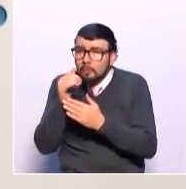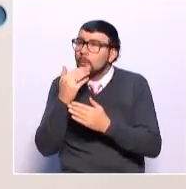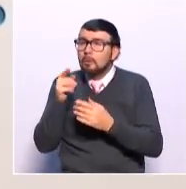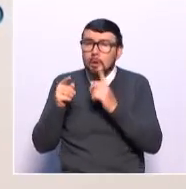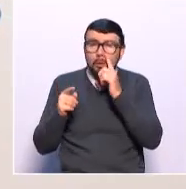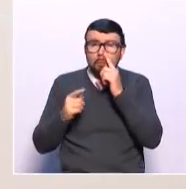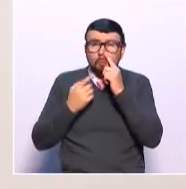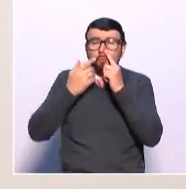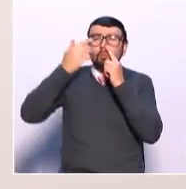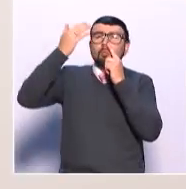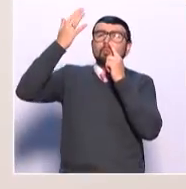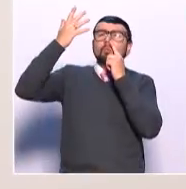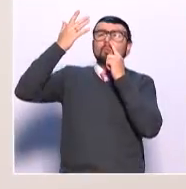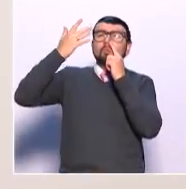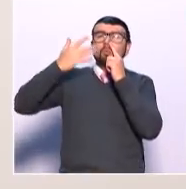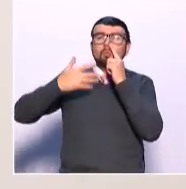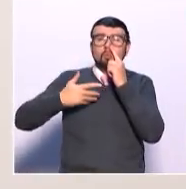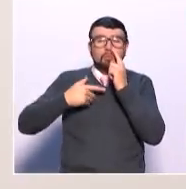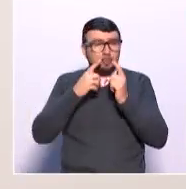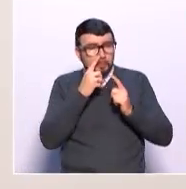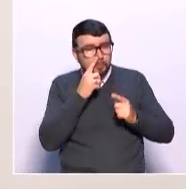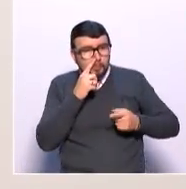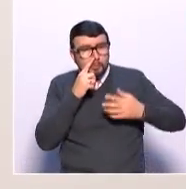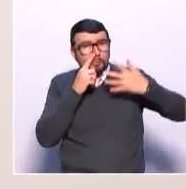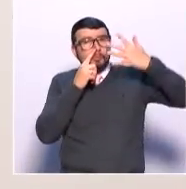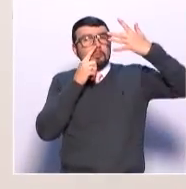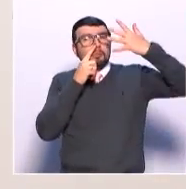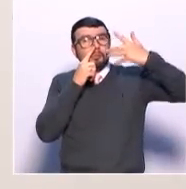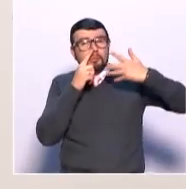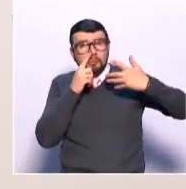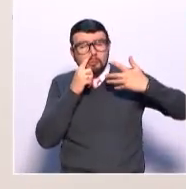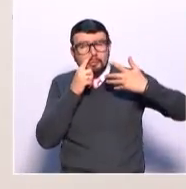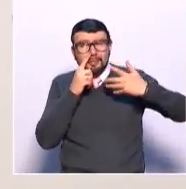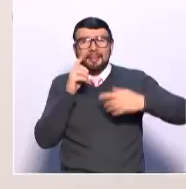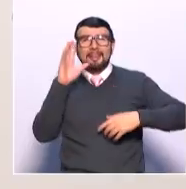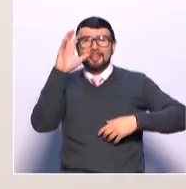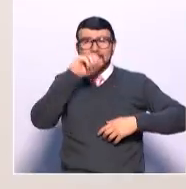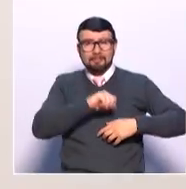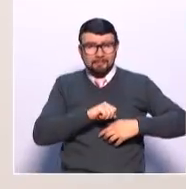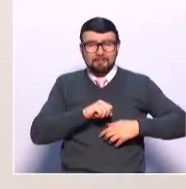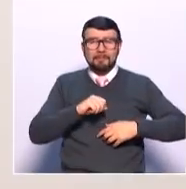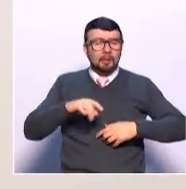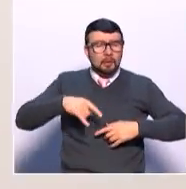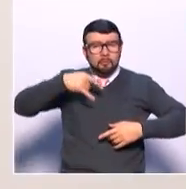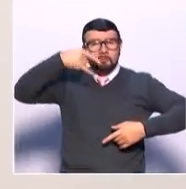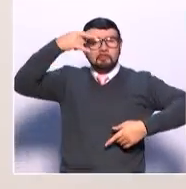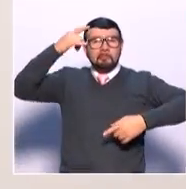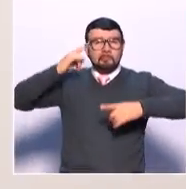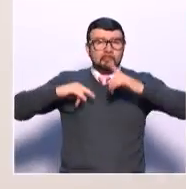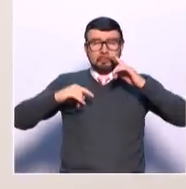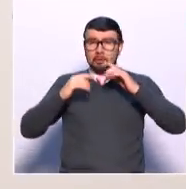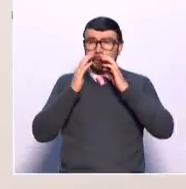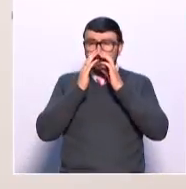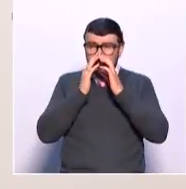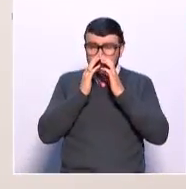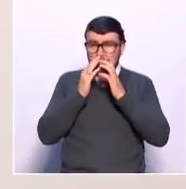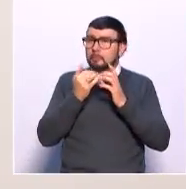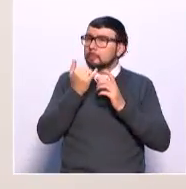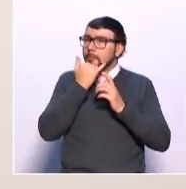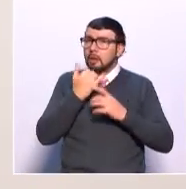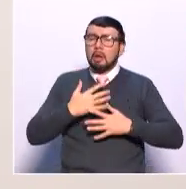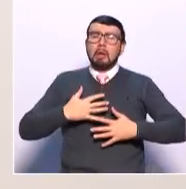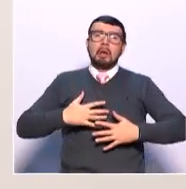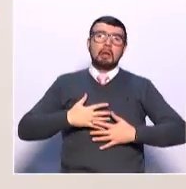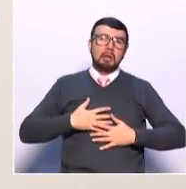fosa respire por la otra y uno siente como fluye el aire y uno con esto tapado entonces qué pasa la persona